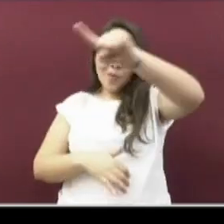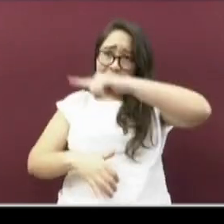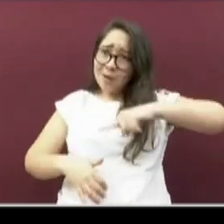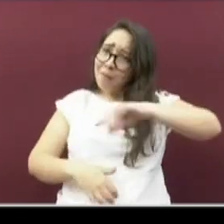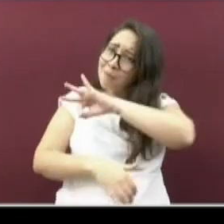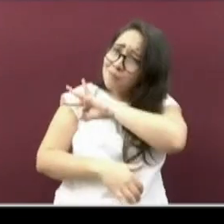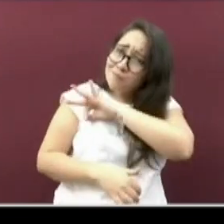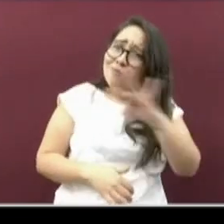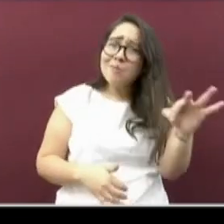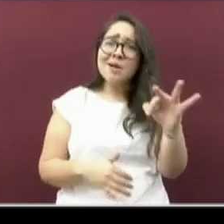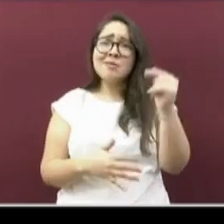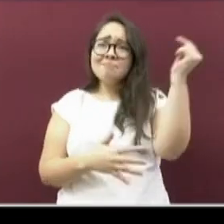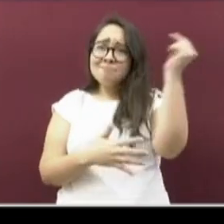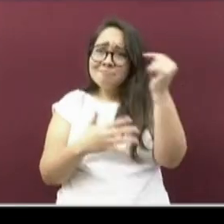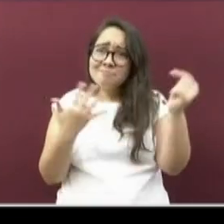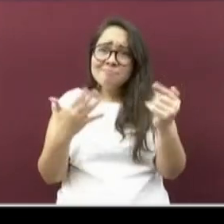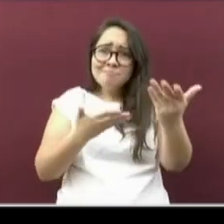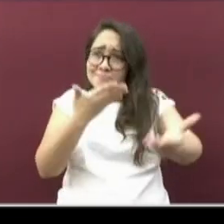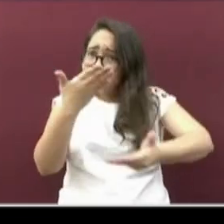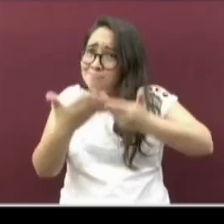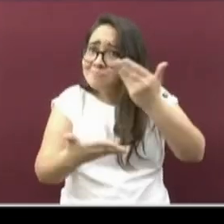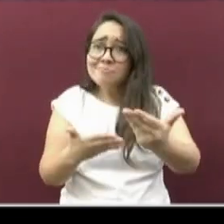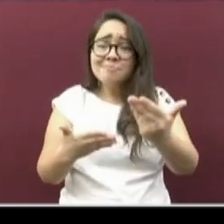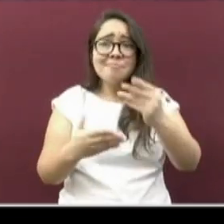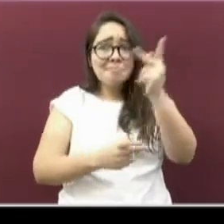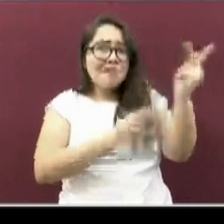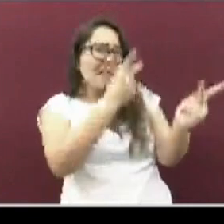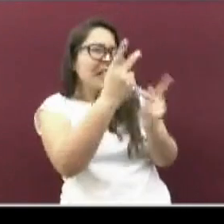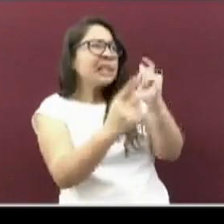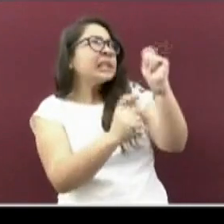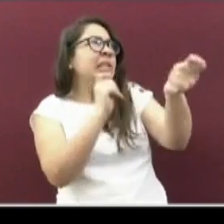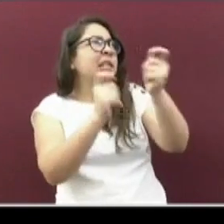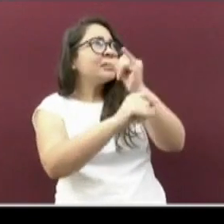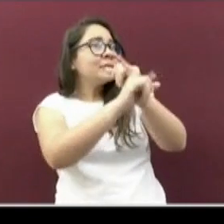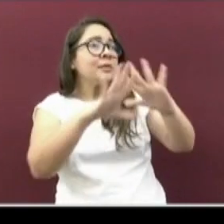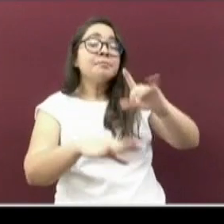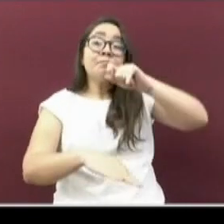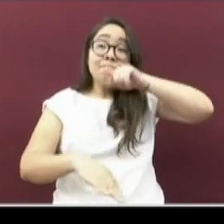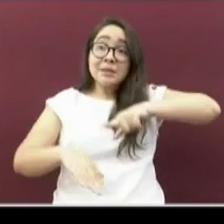800-0123-456, está a su disposición, así como